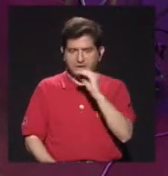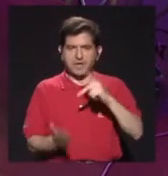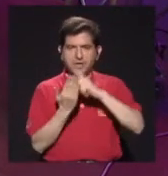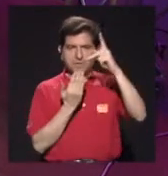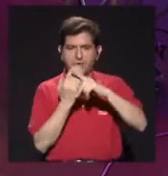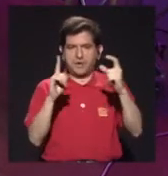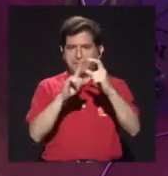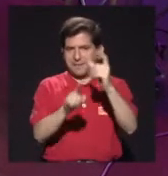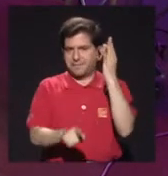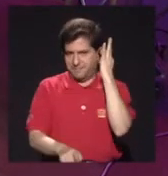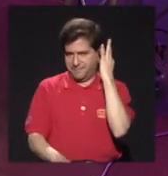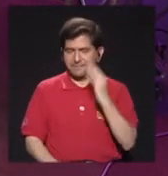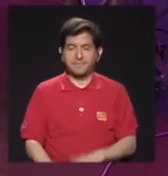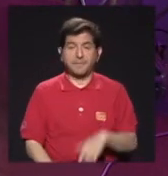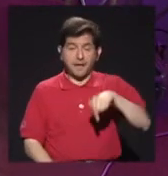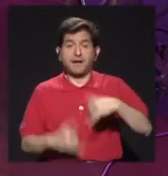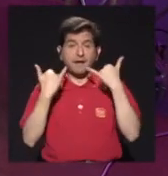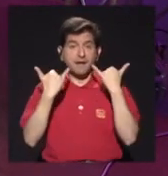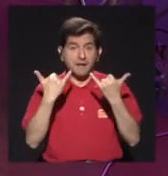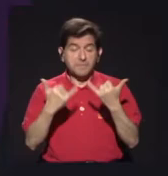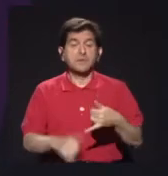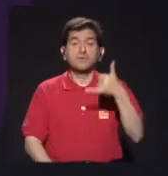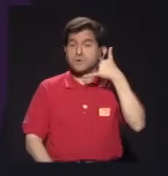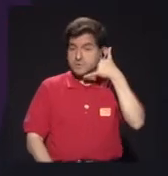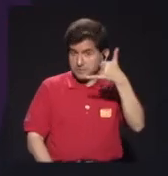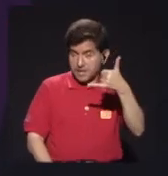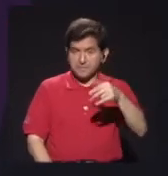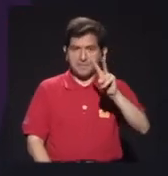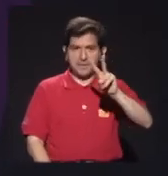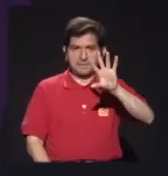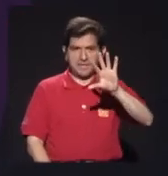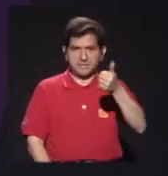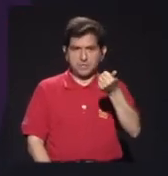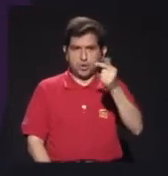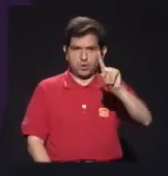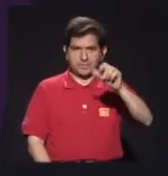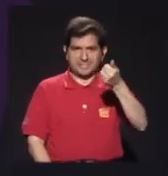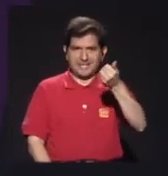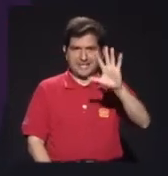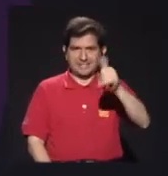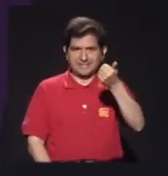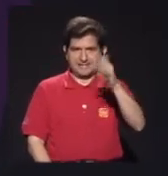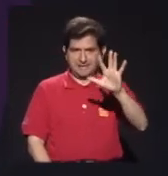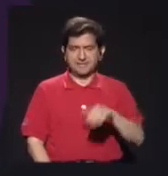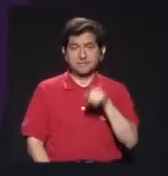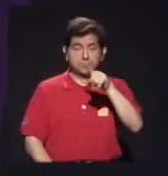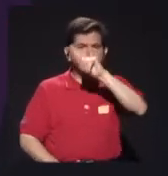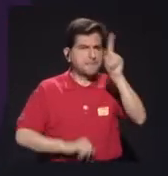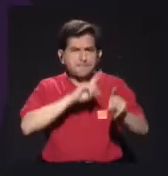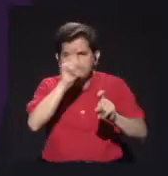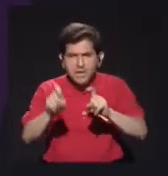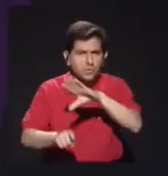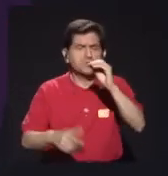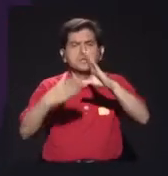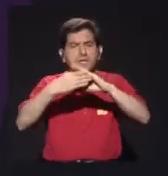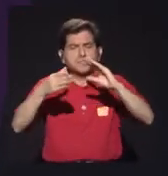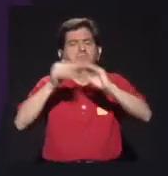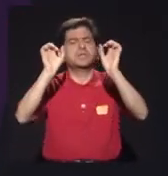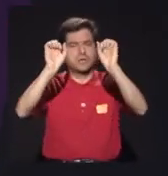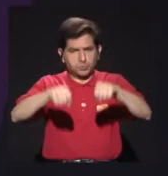mujer estamos en vivo ustedes pueden llamarnos al 25 11 15 15 para sus preguntas y